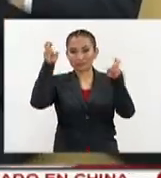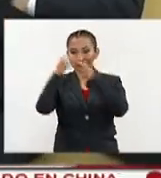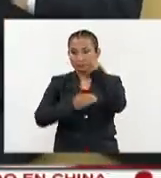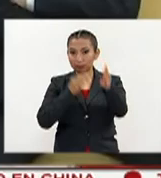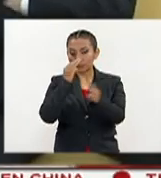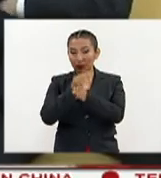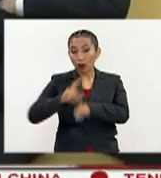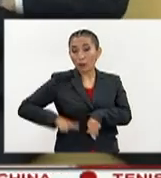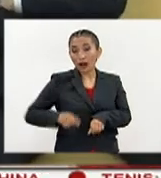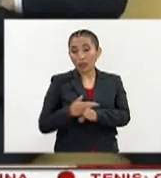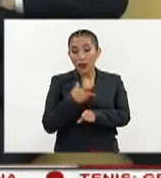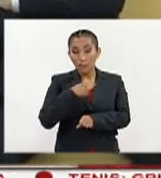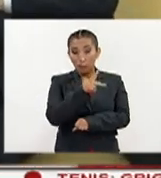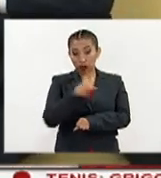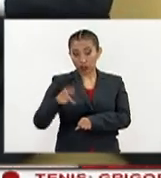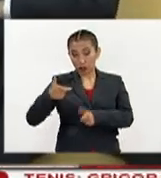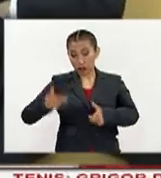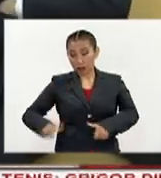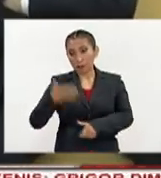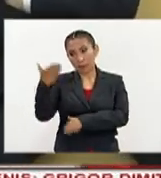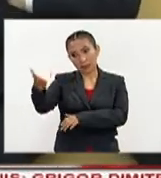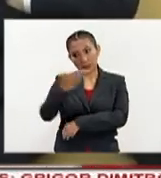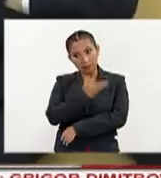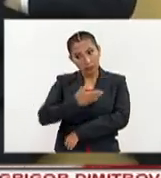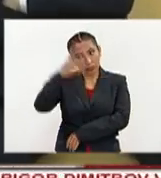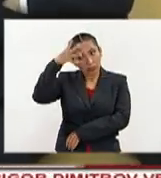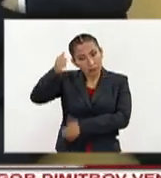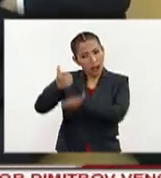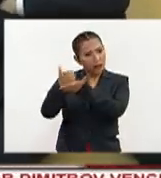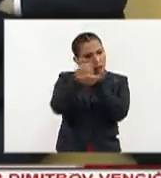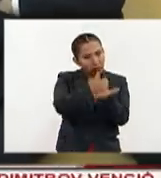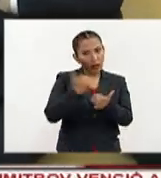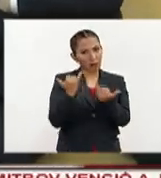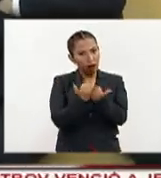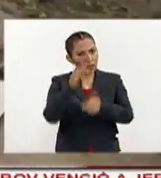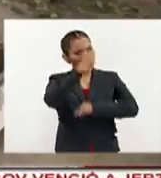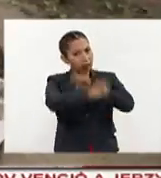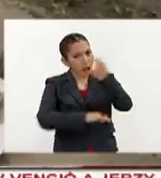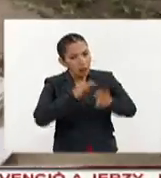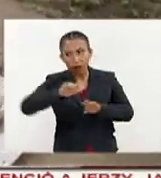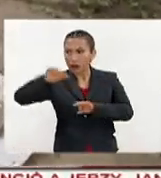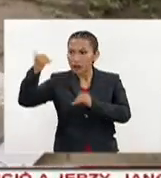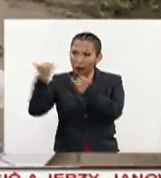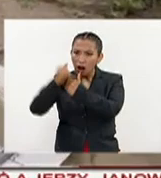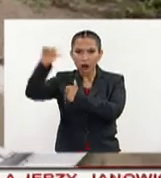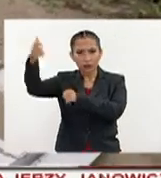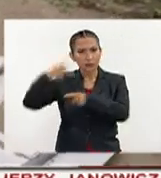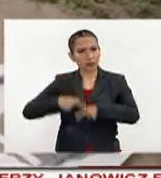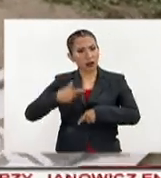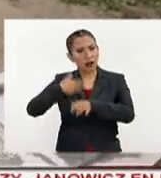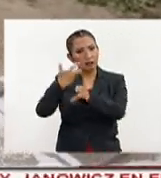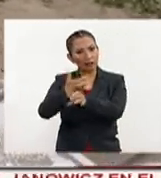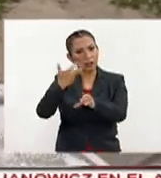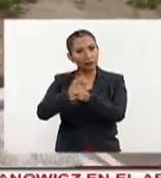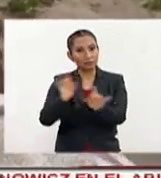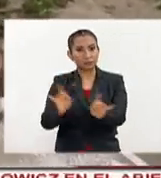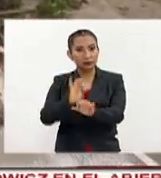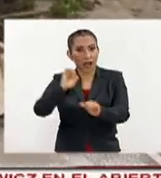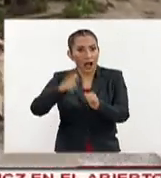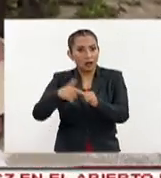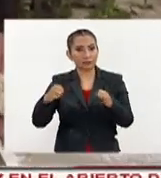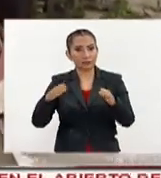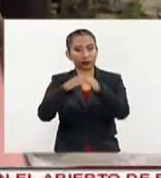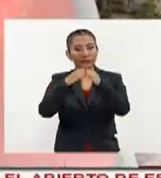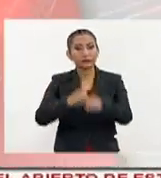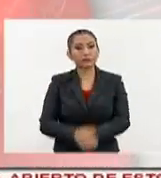mundo, el gobernador de Puerto Rico pide al presidente Trump que les dé el mismo trato que reciben otros estadounidenses en situaciones de